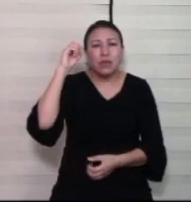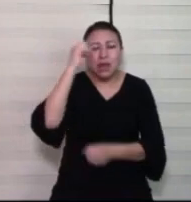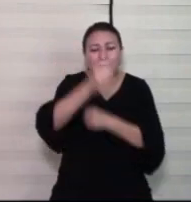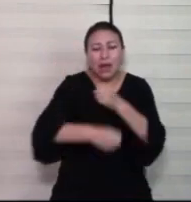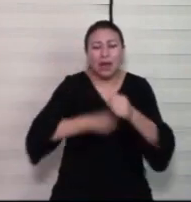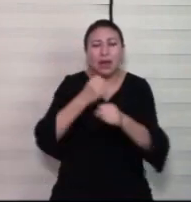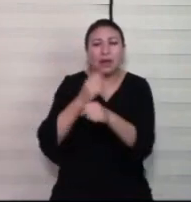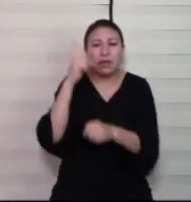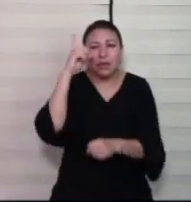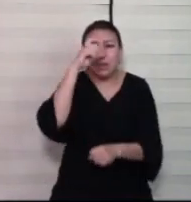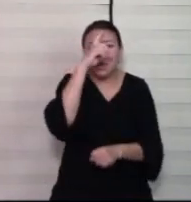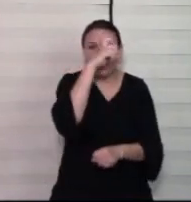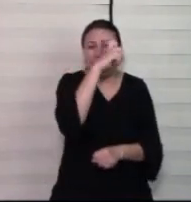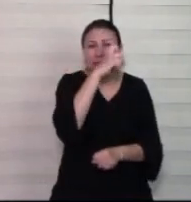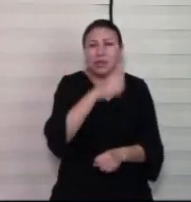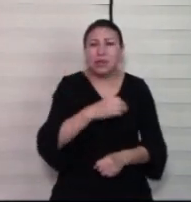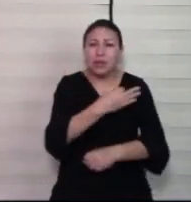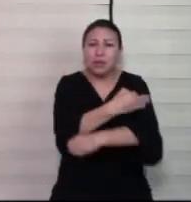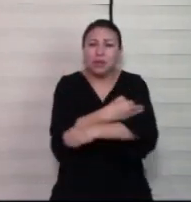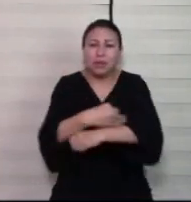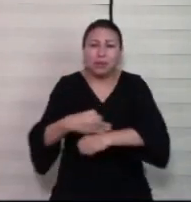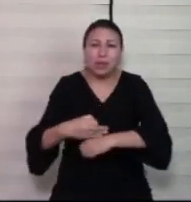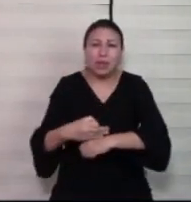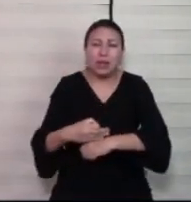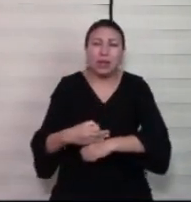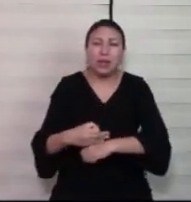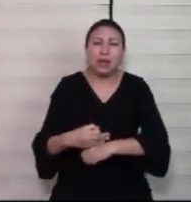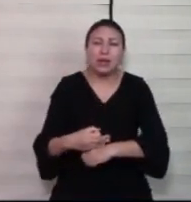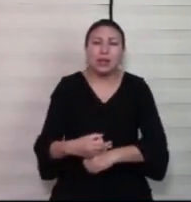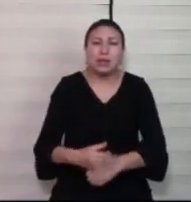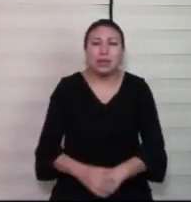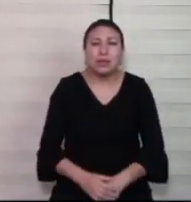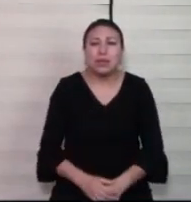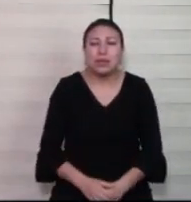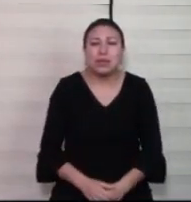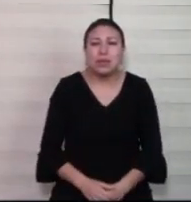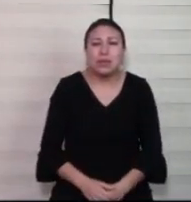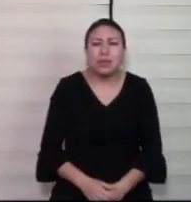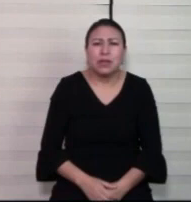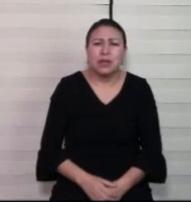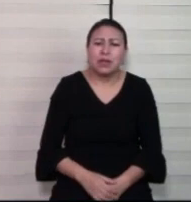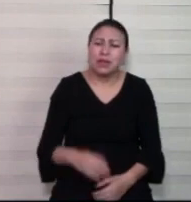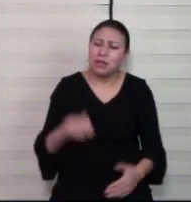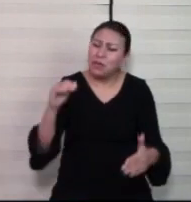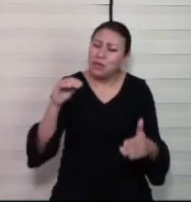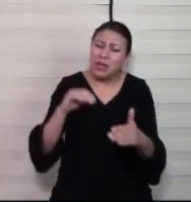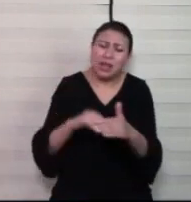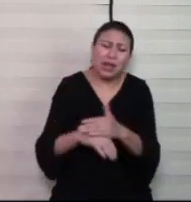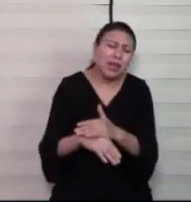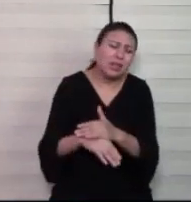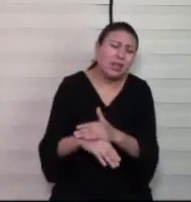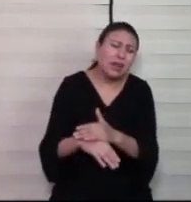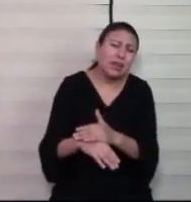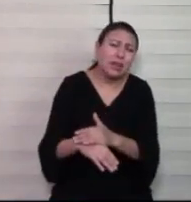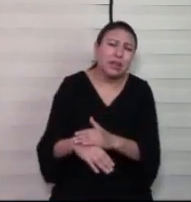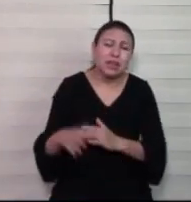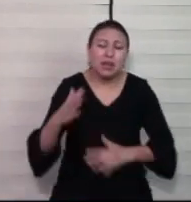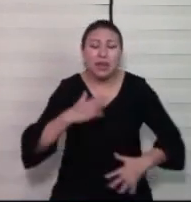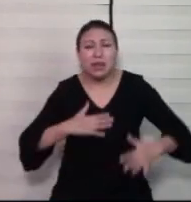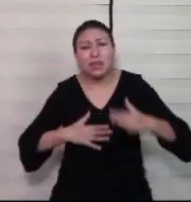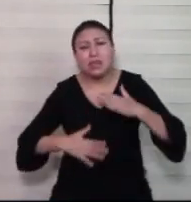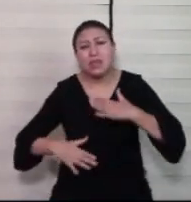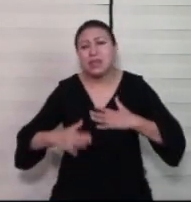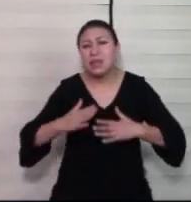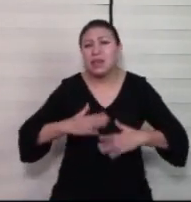difícil. Hay familias que de veras han sido derrotadas quizá por el desánimo, por